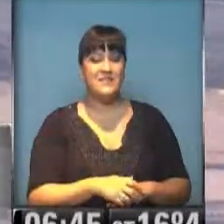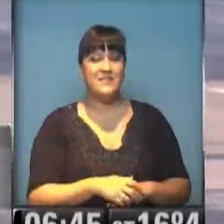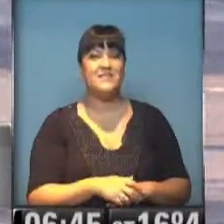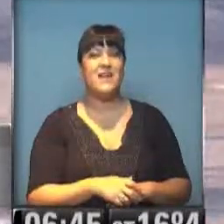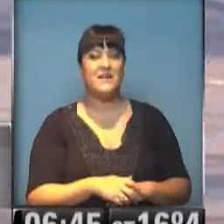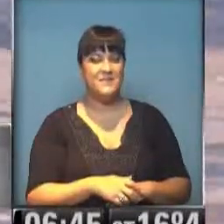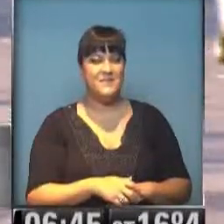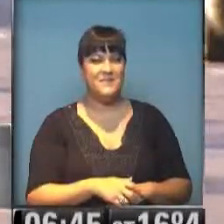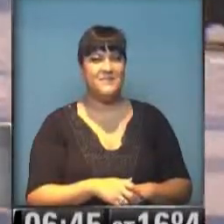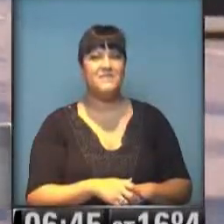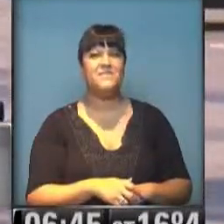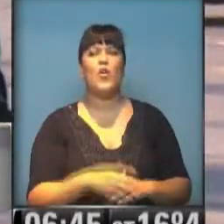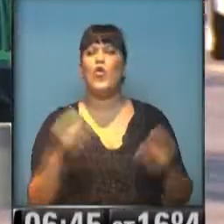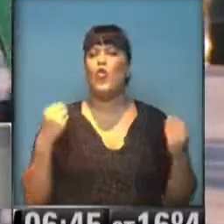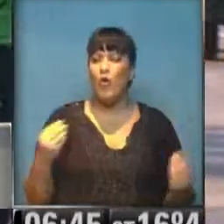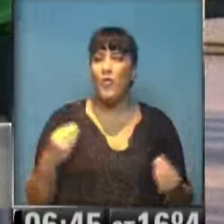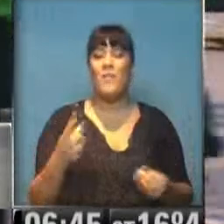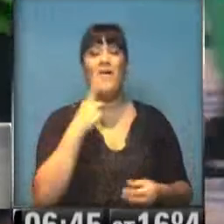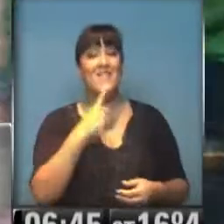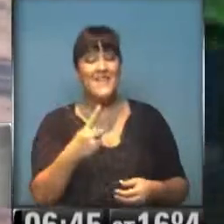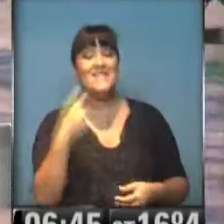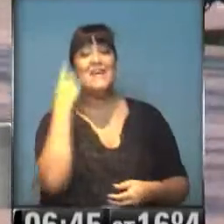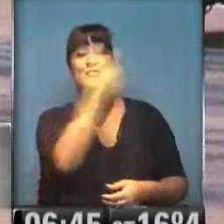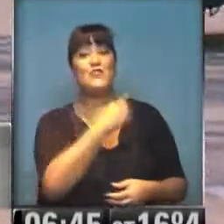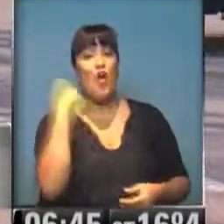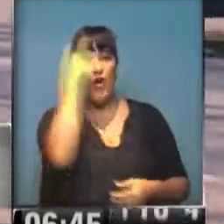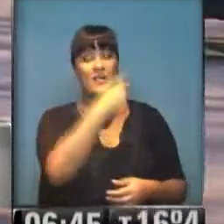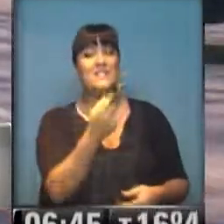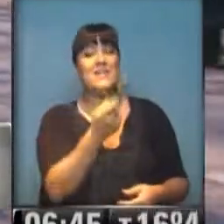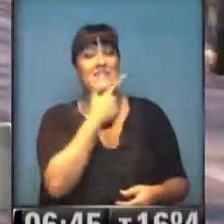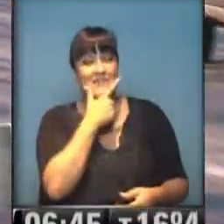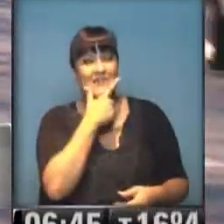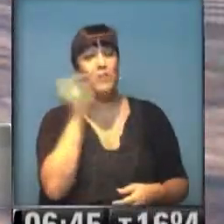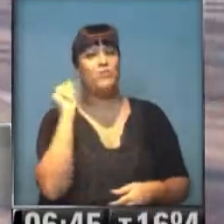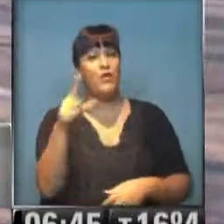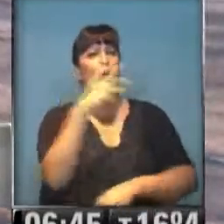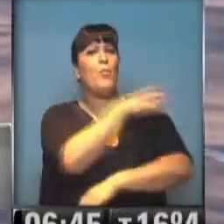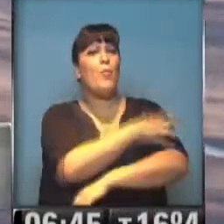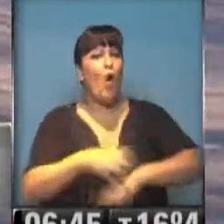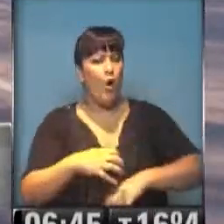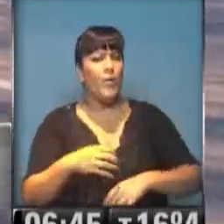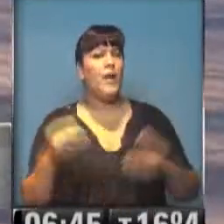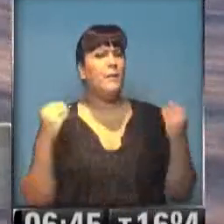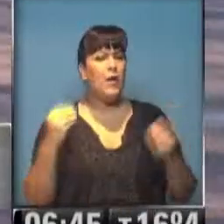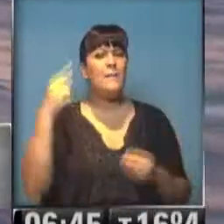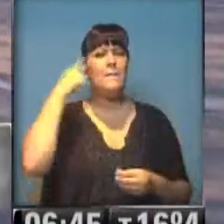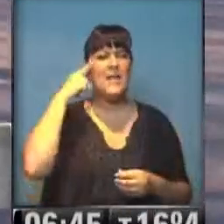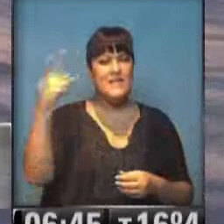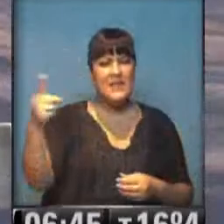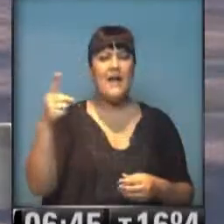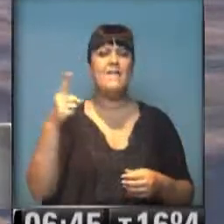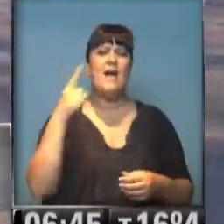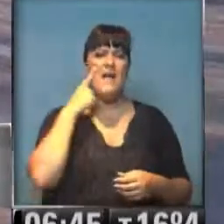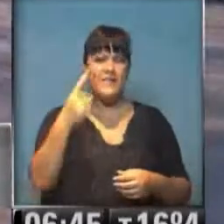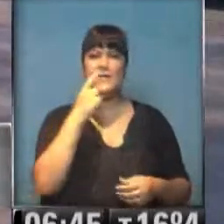Pero no está bueno. ¿Cómo? El que tiene la sonrisa cara es pobre. ¡Muy bien! Porque estaba pensando en eso, viste, de que si